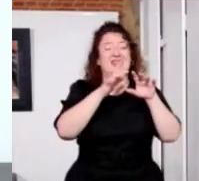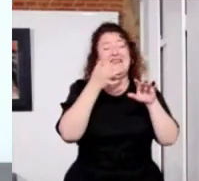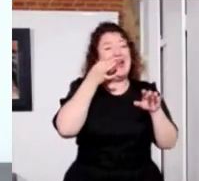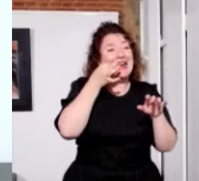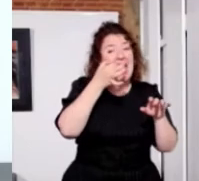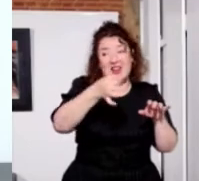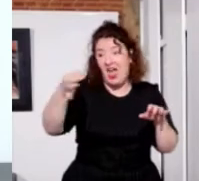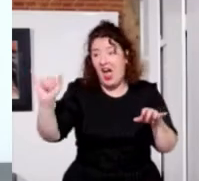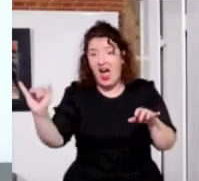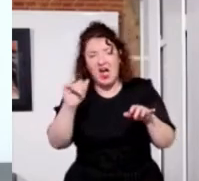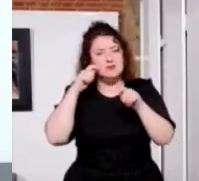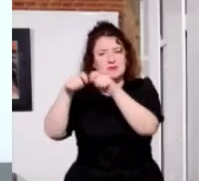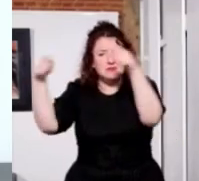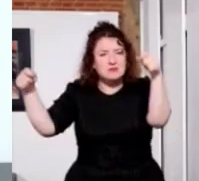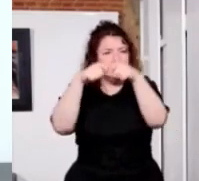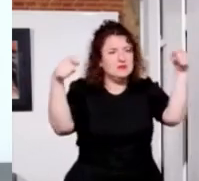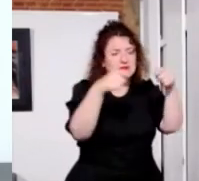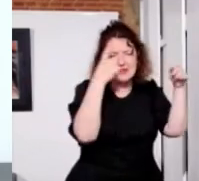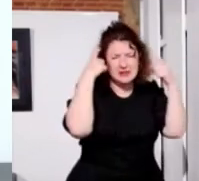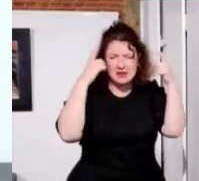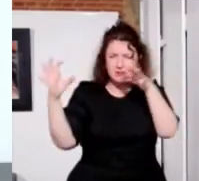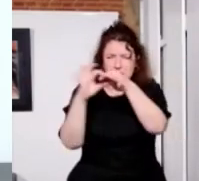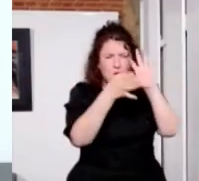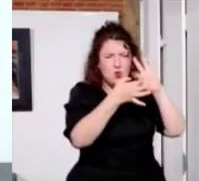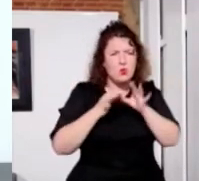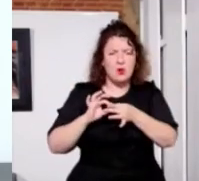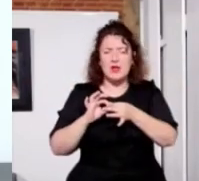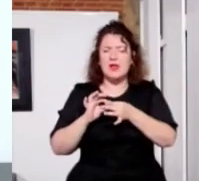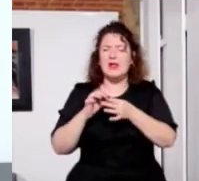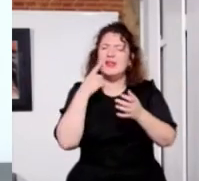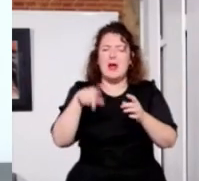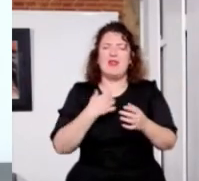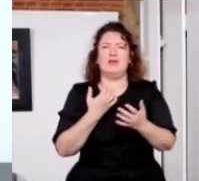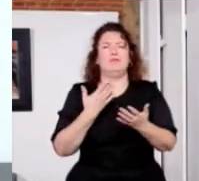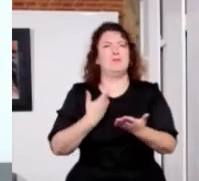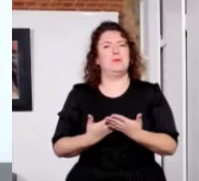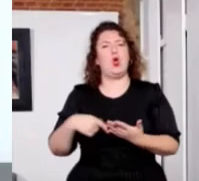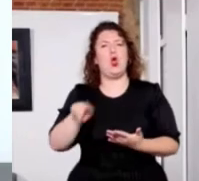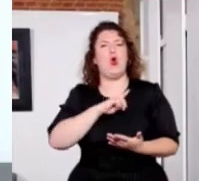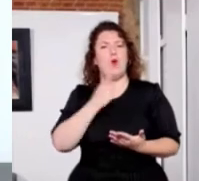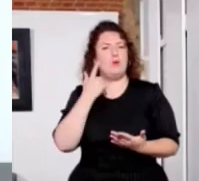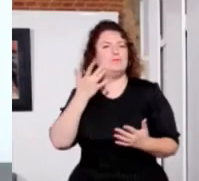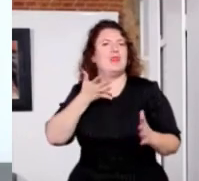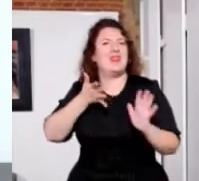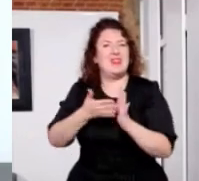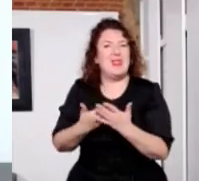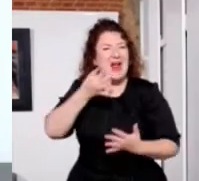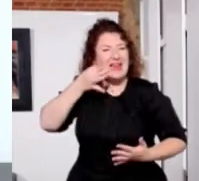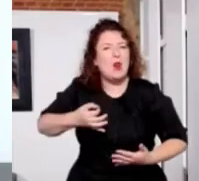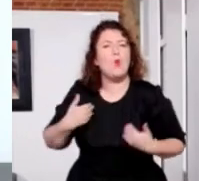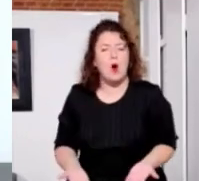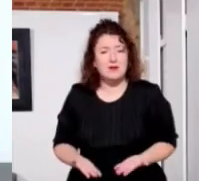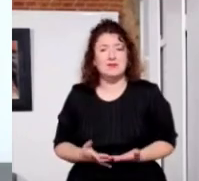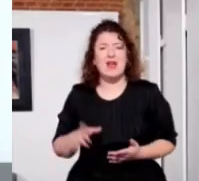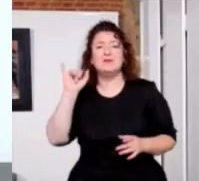la realidad. Desvelar la realidad porque detrás de los discursos, incluso de los discursos